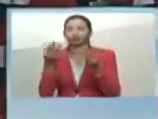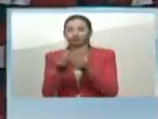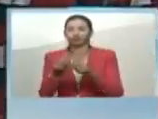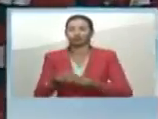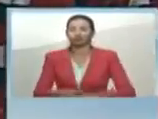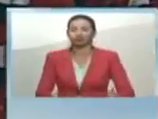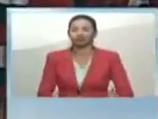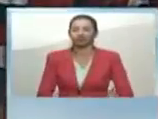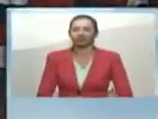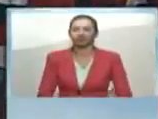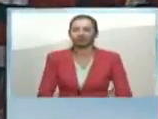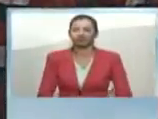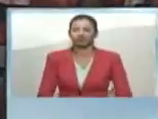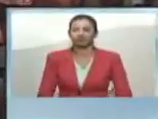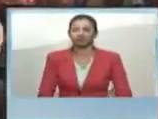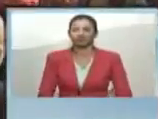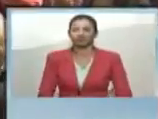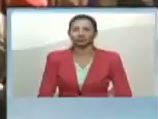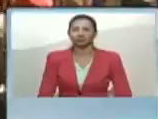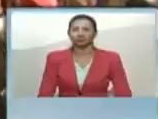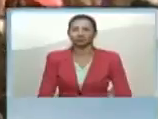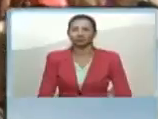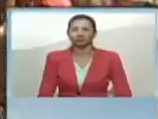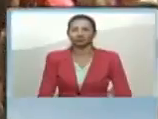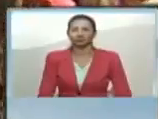Aquí tenemos el Consejo Presidencial